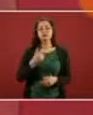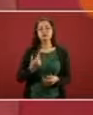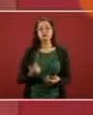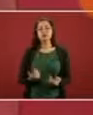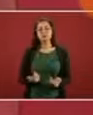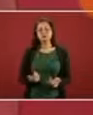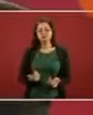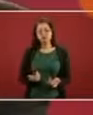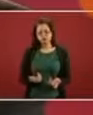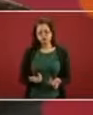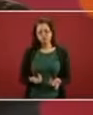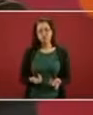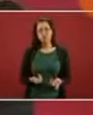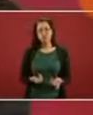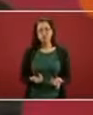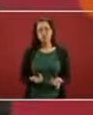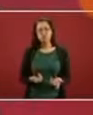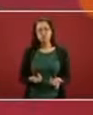ver